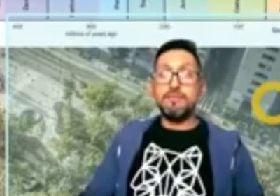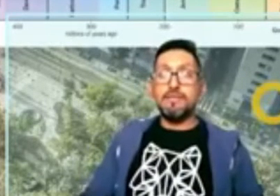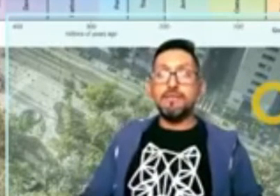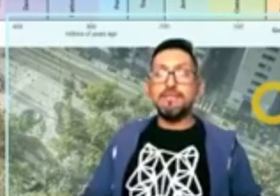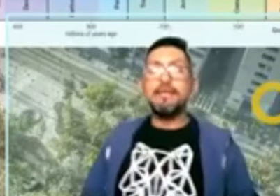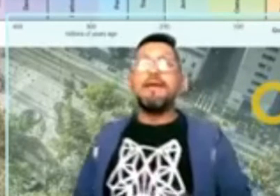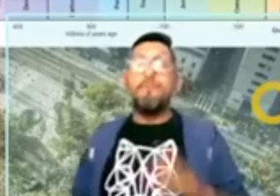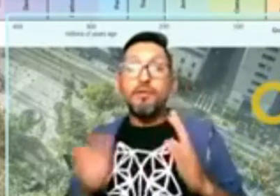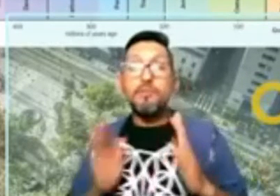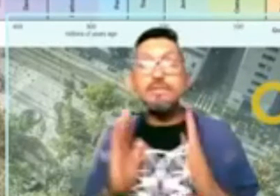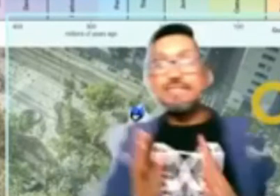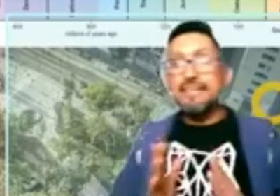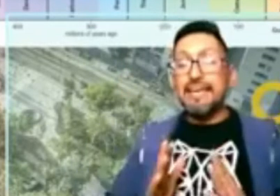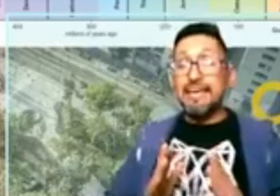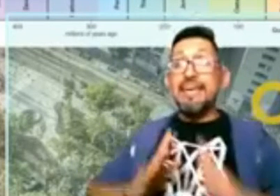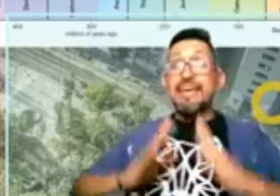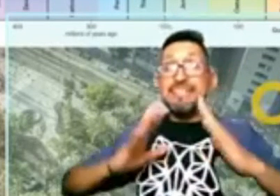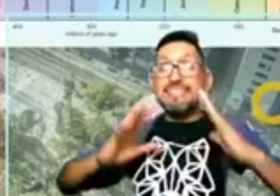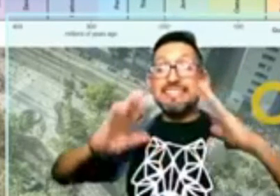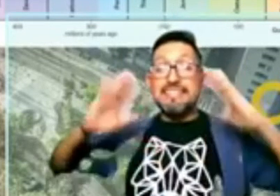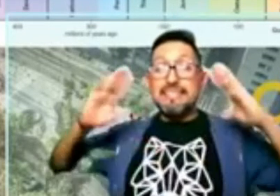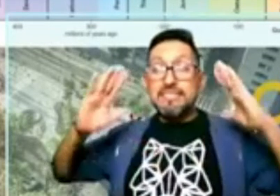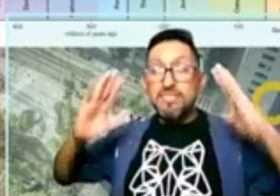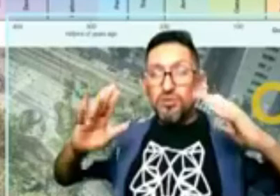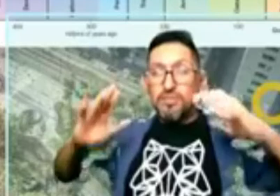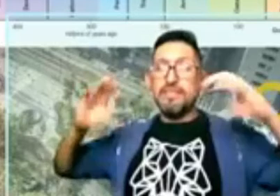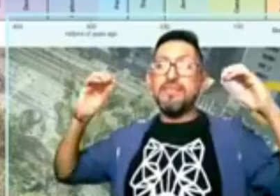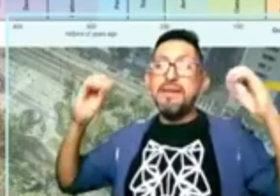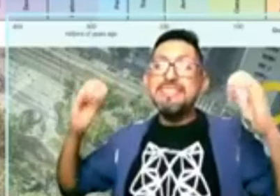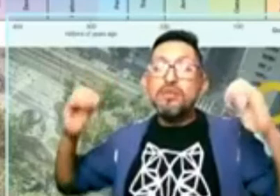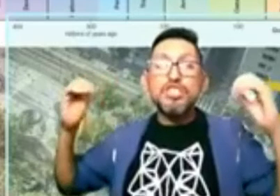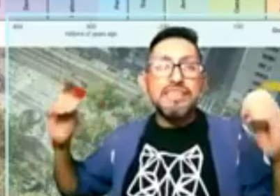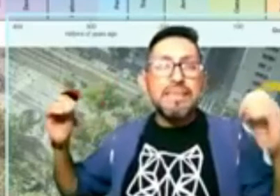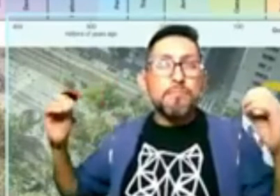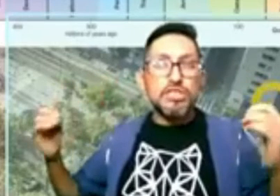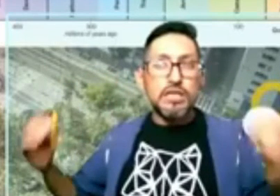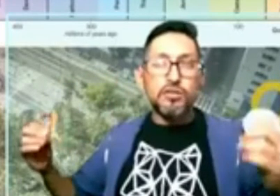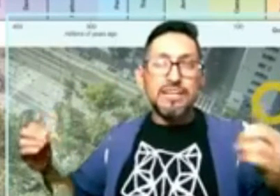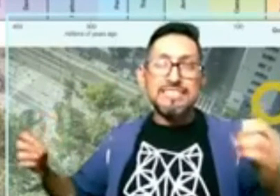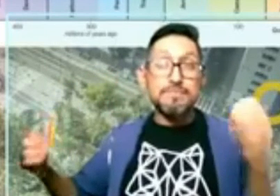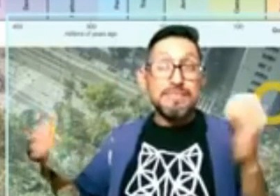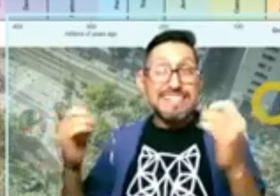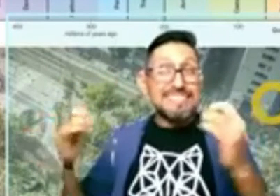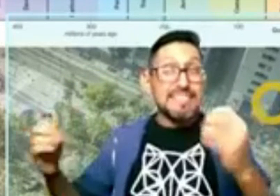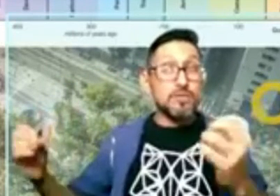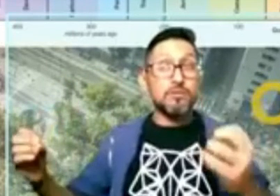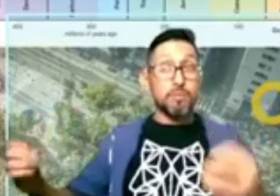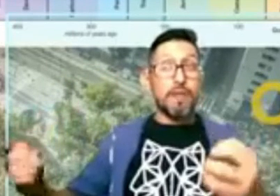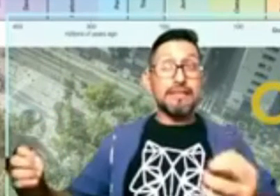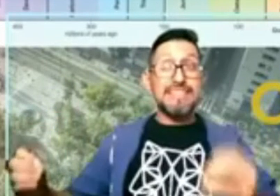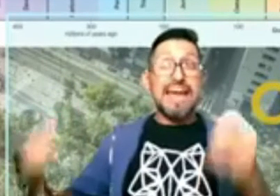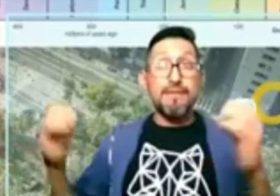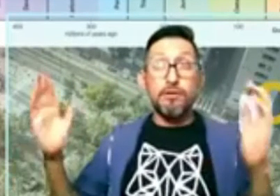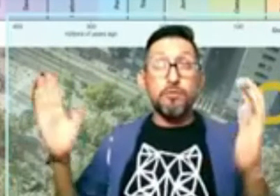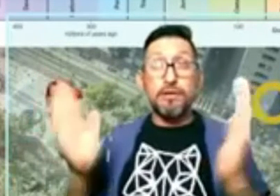extinciones masivas. Podemos decirte que esas extinciones en donde más del 80% de las especies que existían sobre nuestro